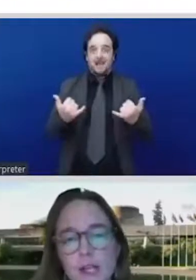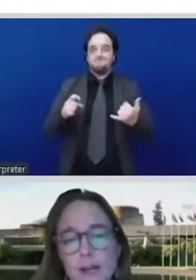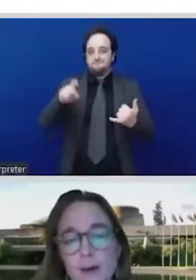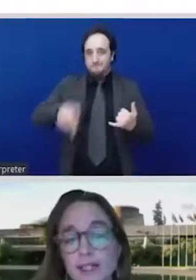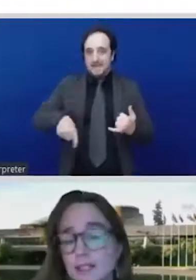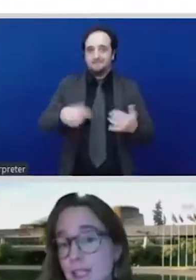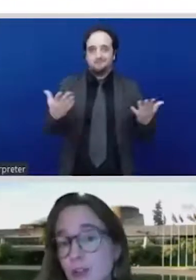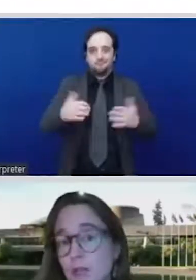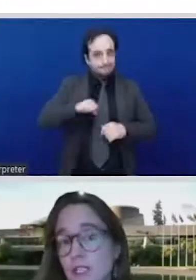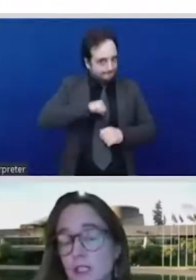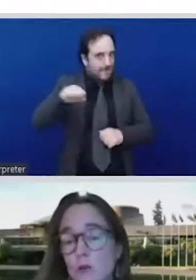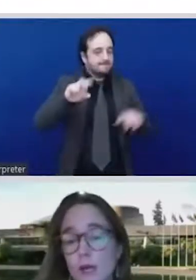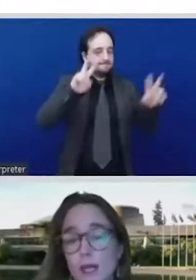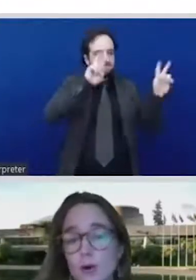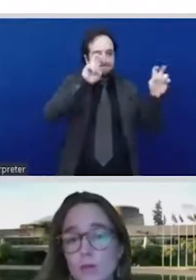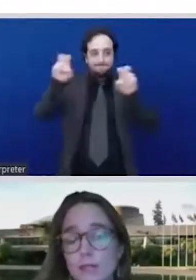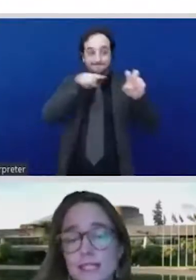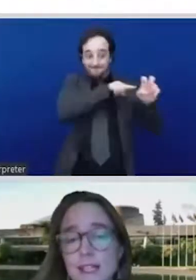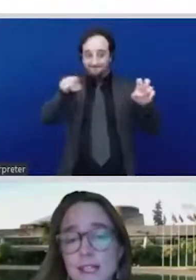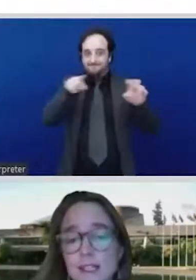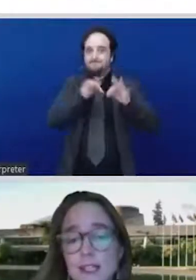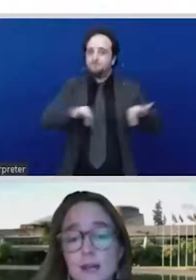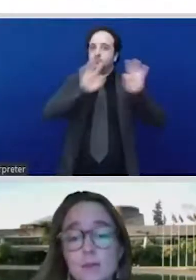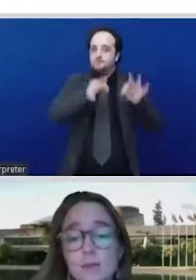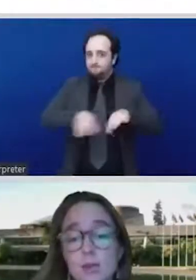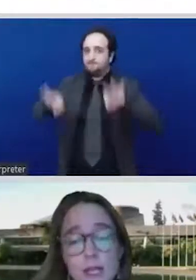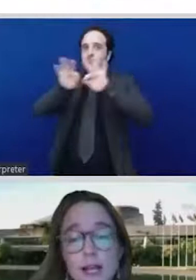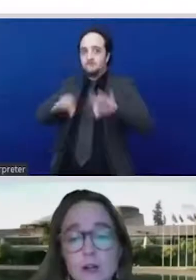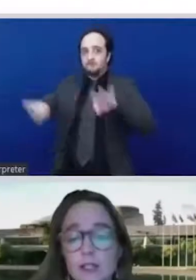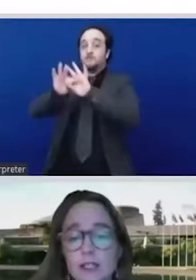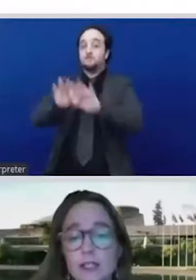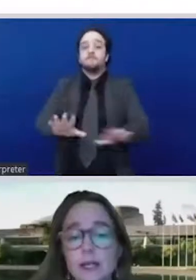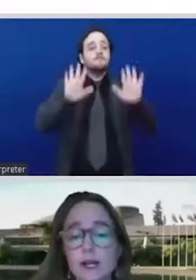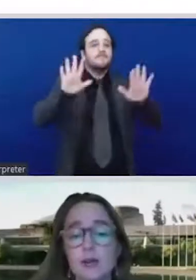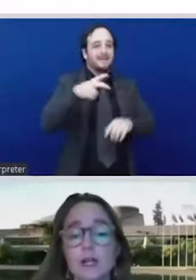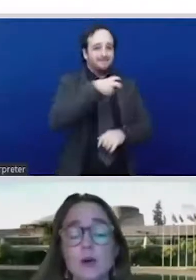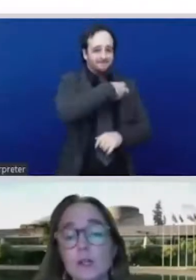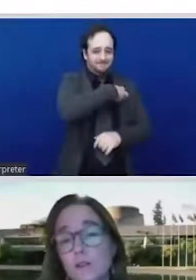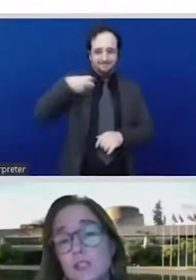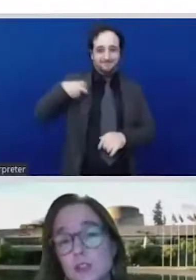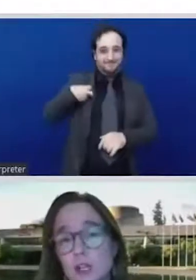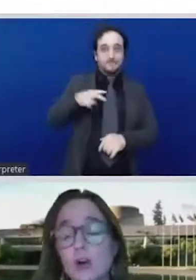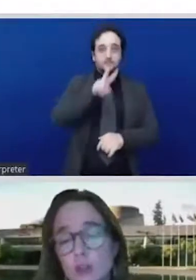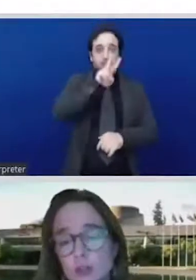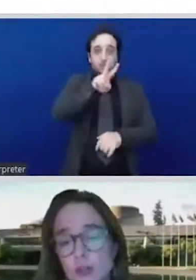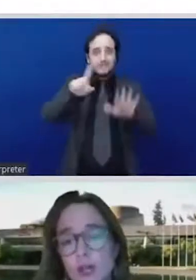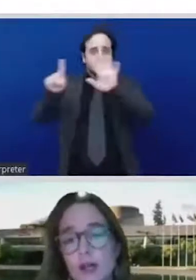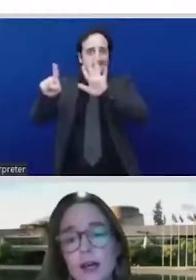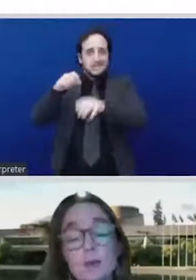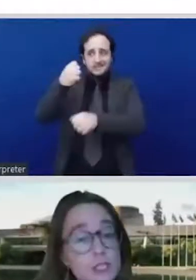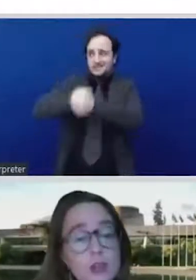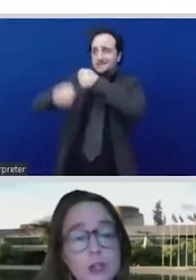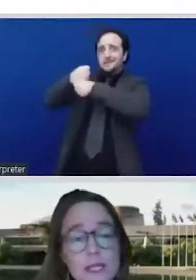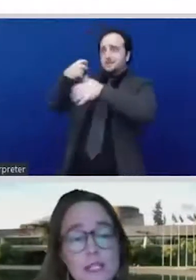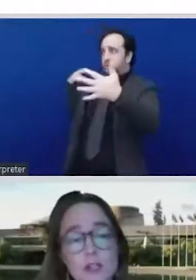que a 26 años de Beijing, un mensaje tiene que quedar muy claro y que tiene que ver con que los beneficios y los costos al